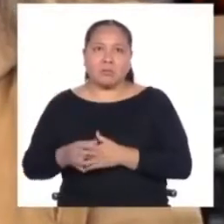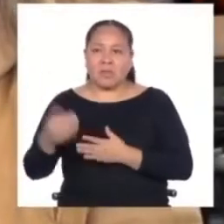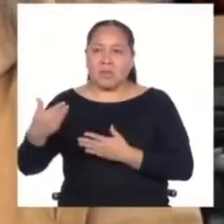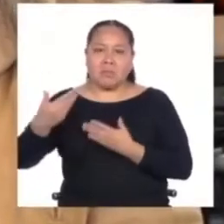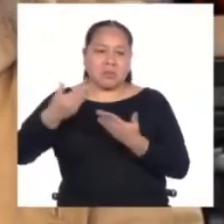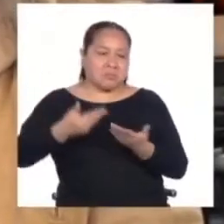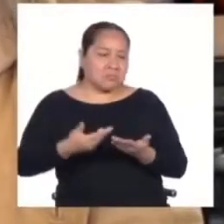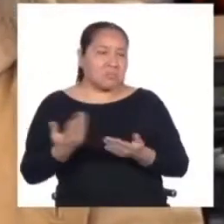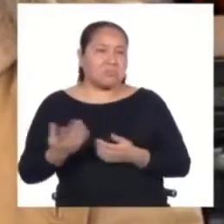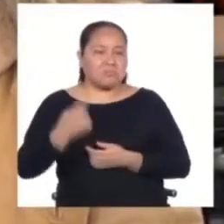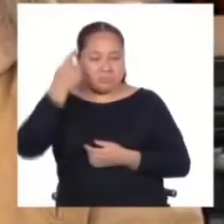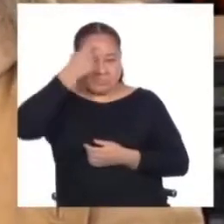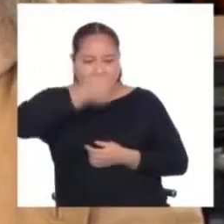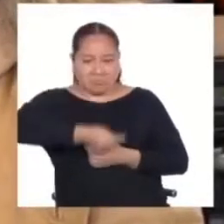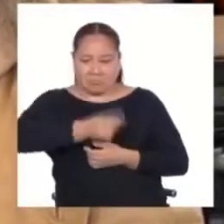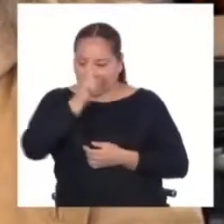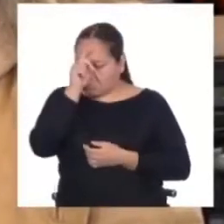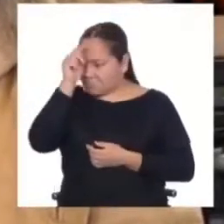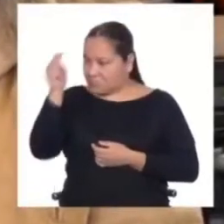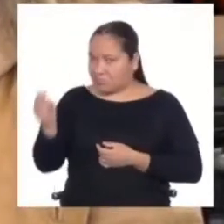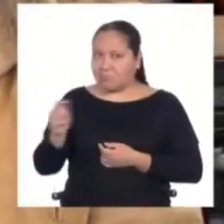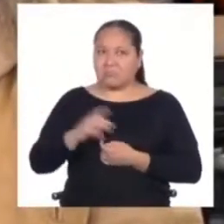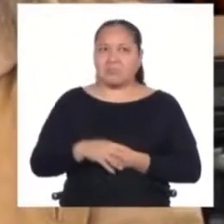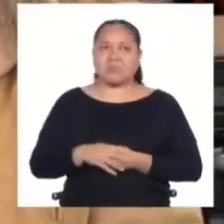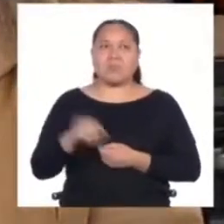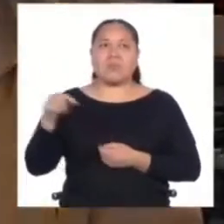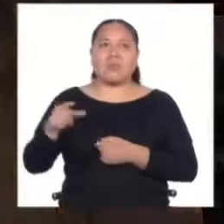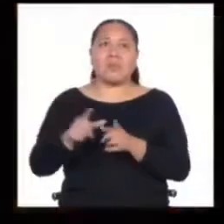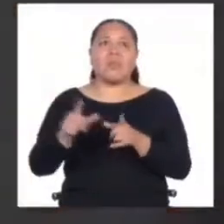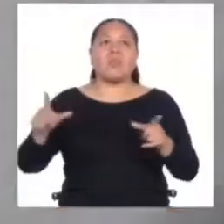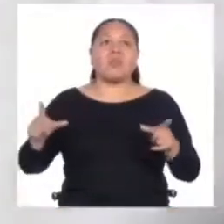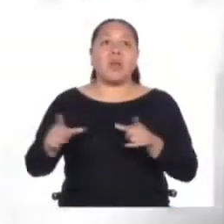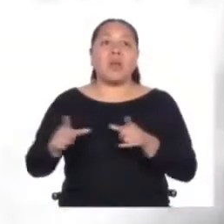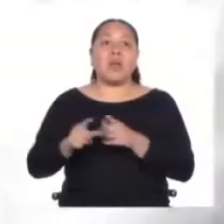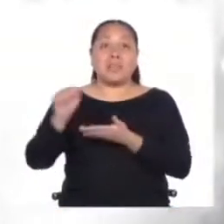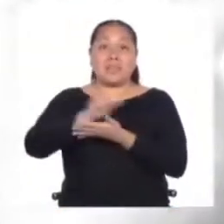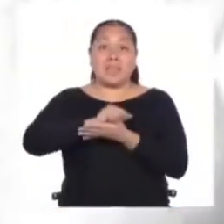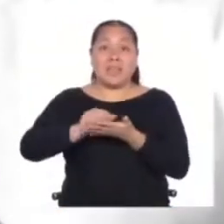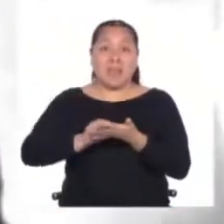su encomienda en Yucay, en el Valle Sagrado.